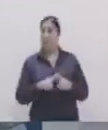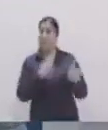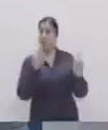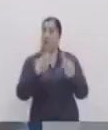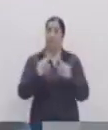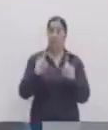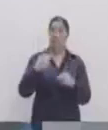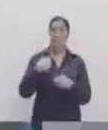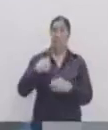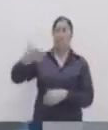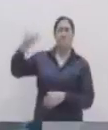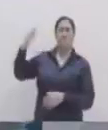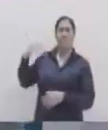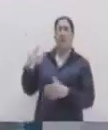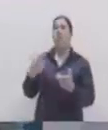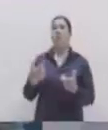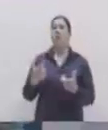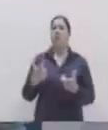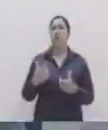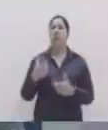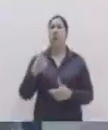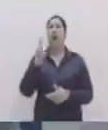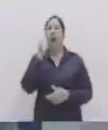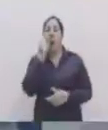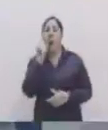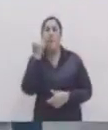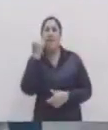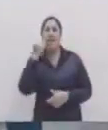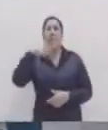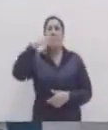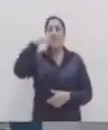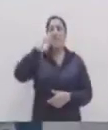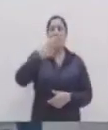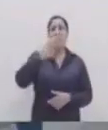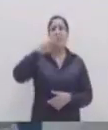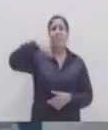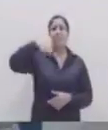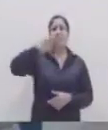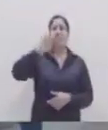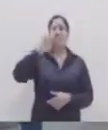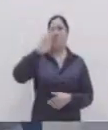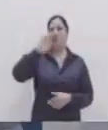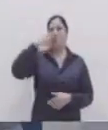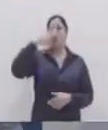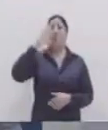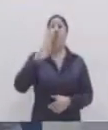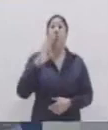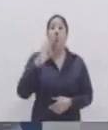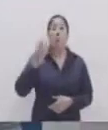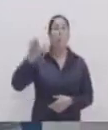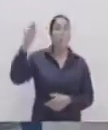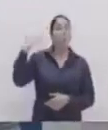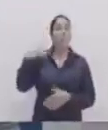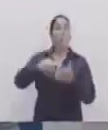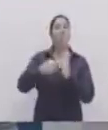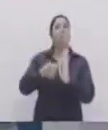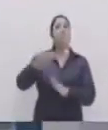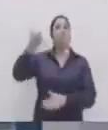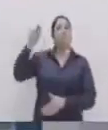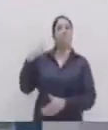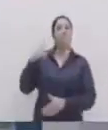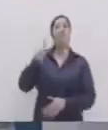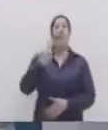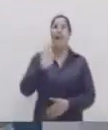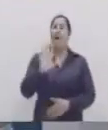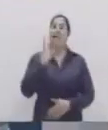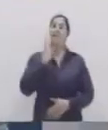quisiera poner en pasado, ¿cómo sería? El hombre interpretó. Muy bien, entonces ese va a ser un verbo, ¿de acuerdo? Y hay una conjugación